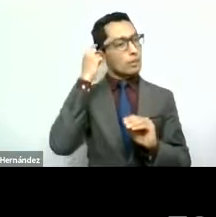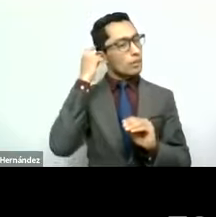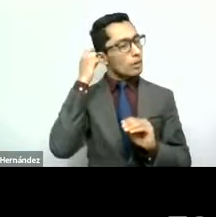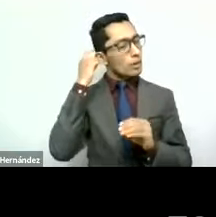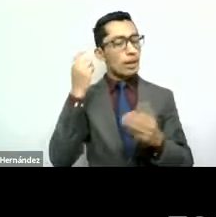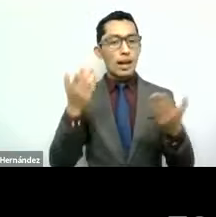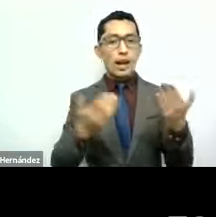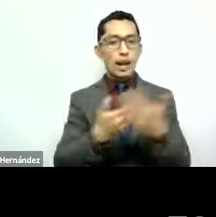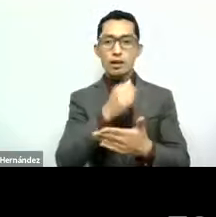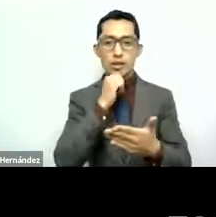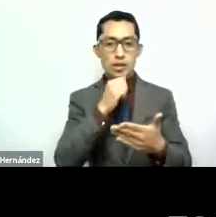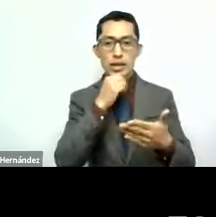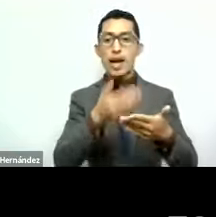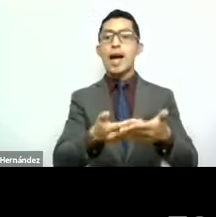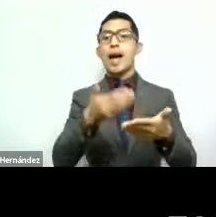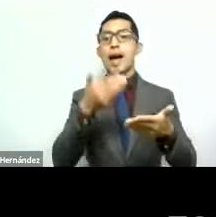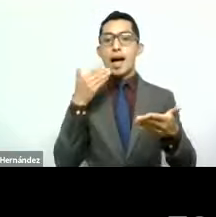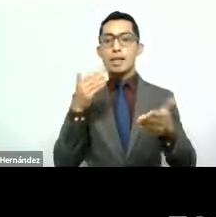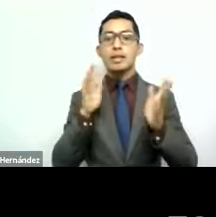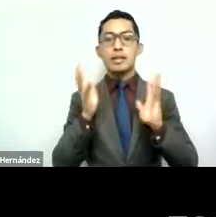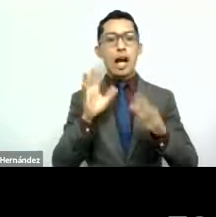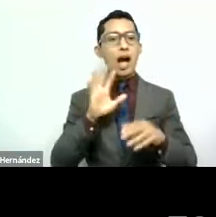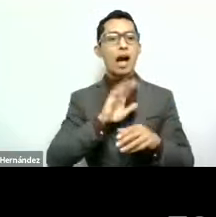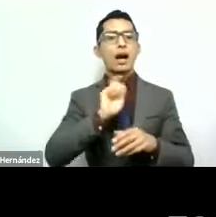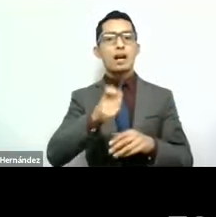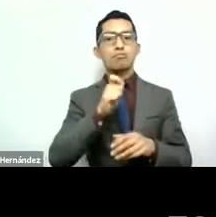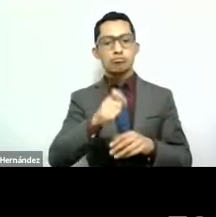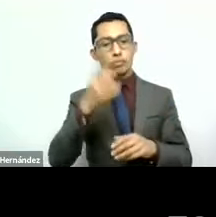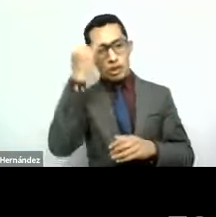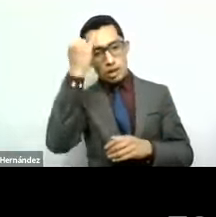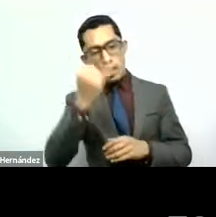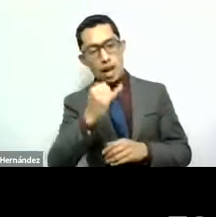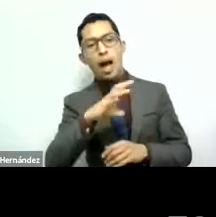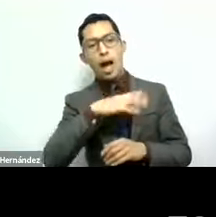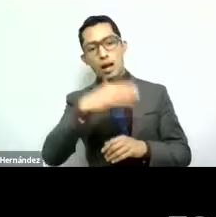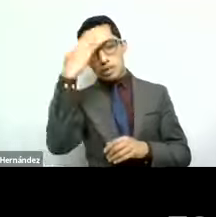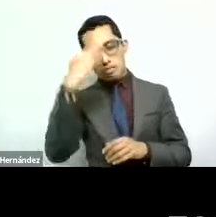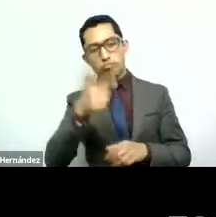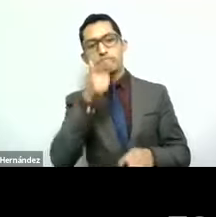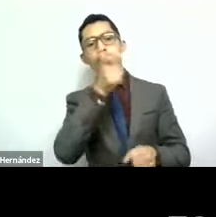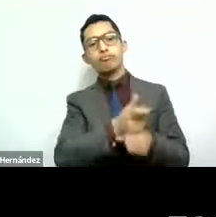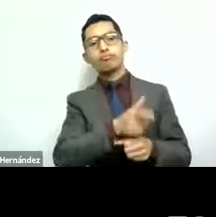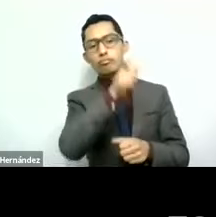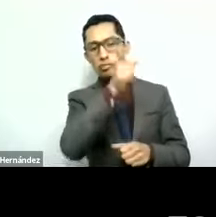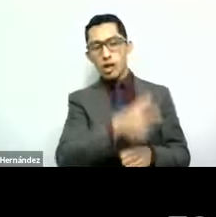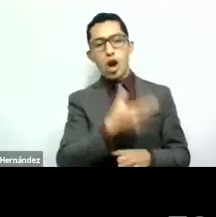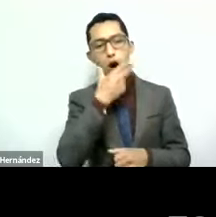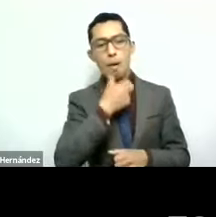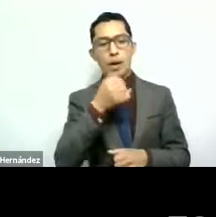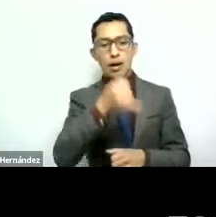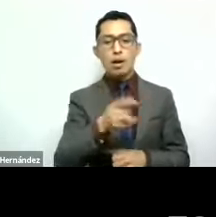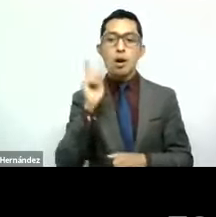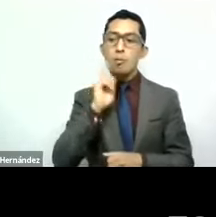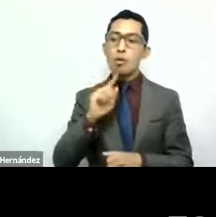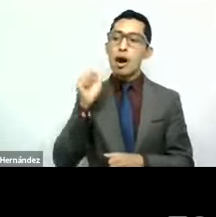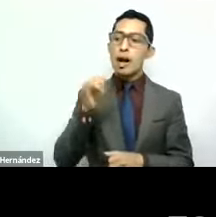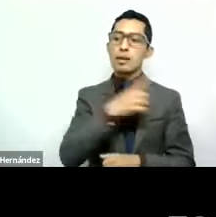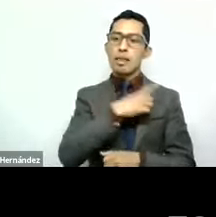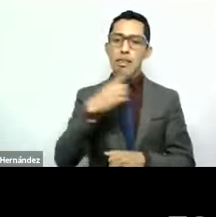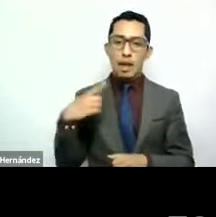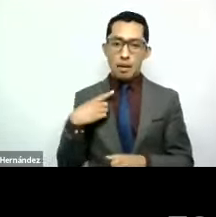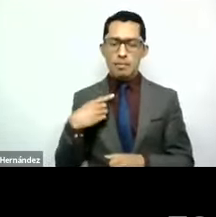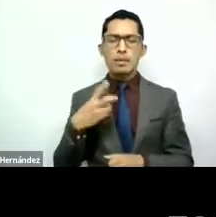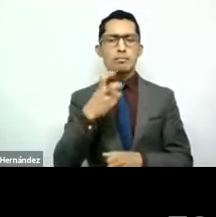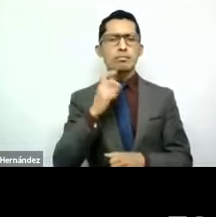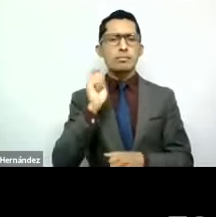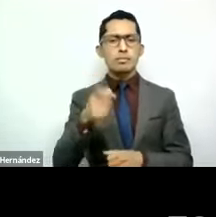ya esas cargas culturales asignadas. Ahora, ¿cuándo se convierte en un tema gravísimo? Cuando por virtud de esas